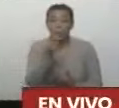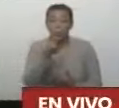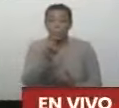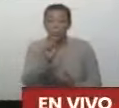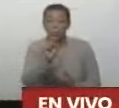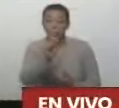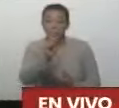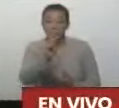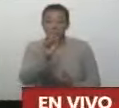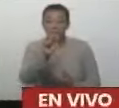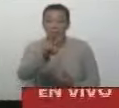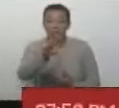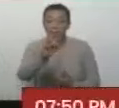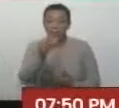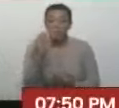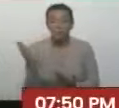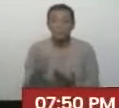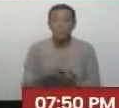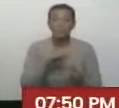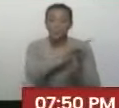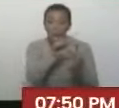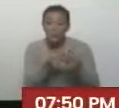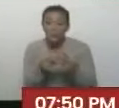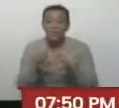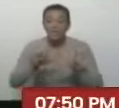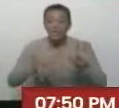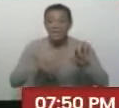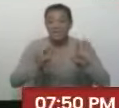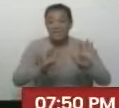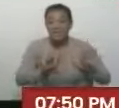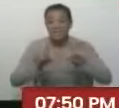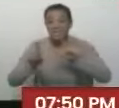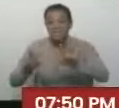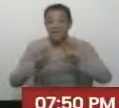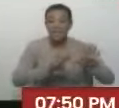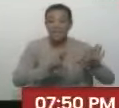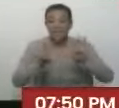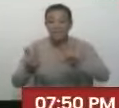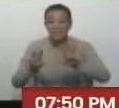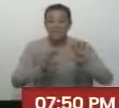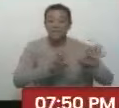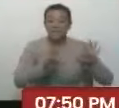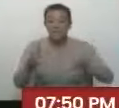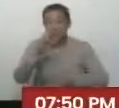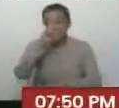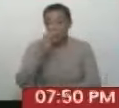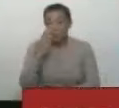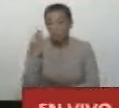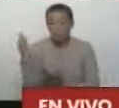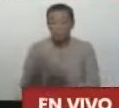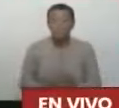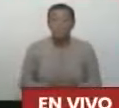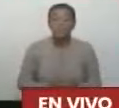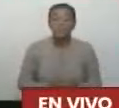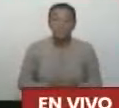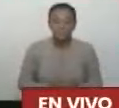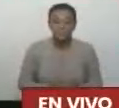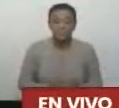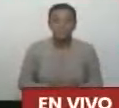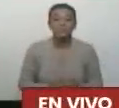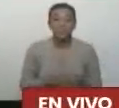Valenzuela Marino. Ya de 16, 17 y 16 años.